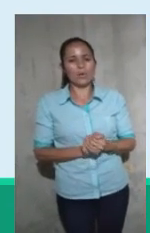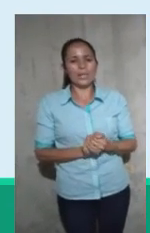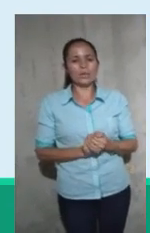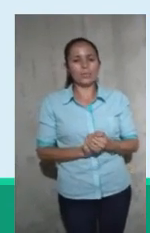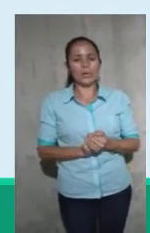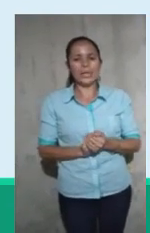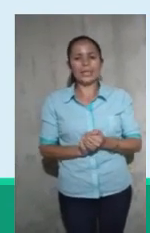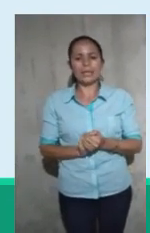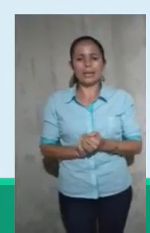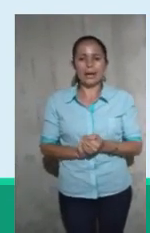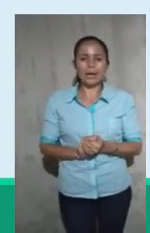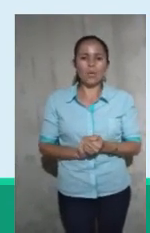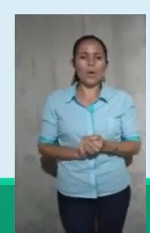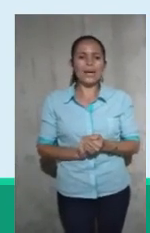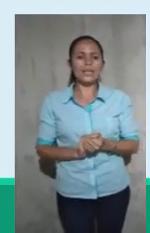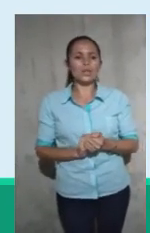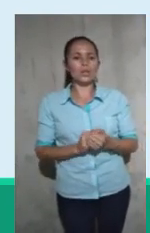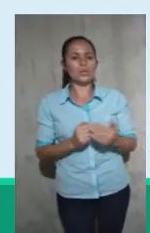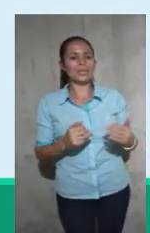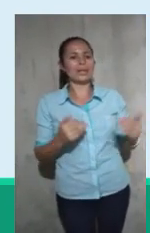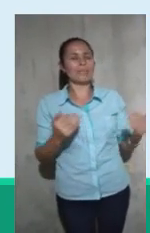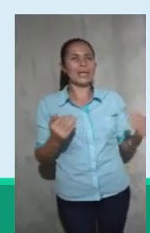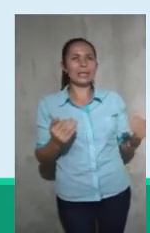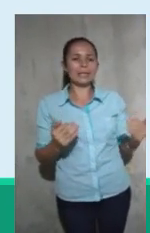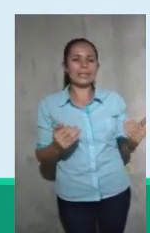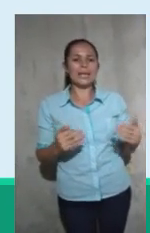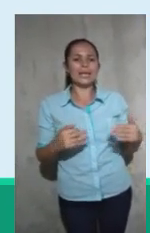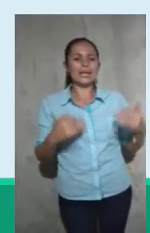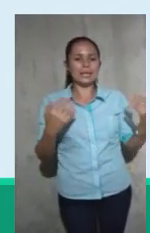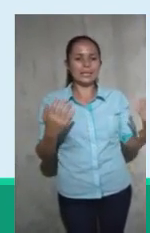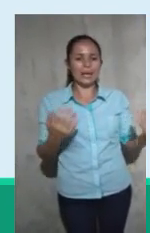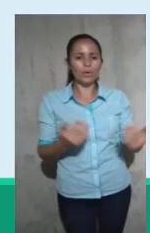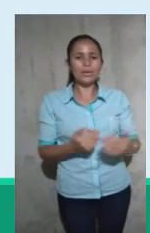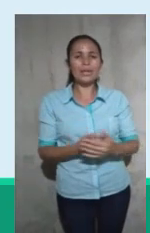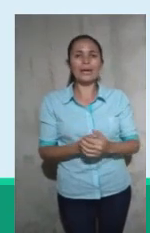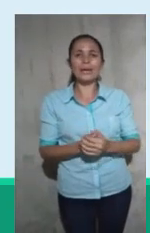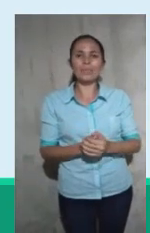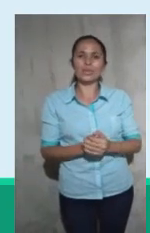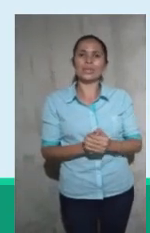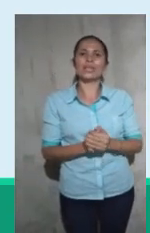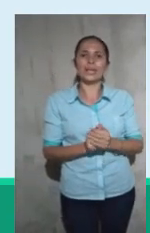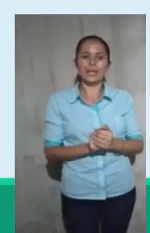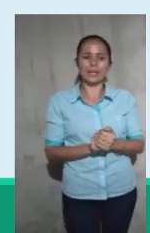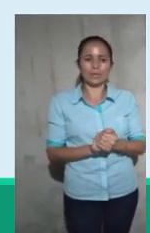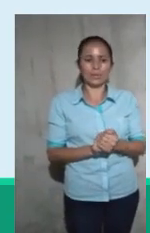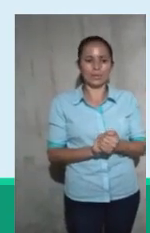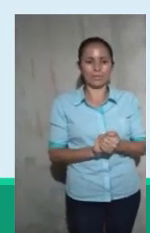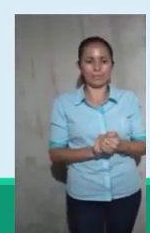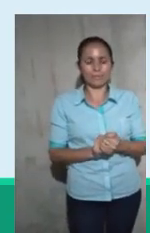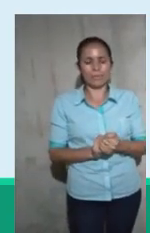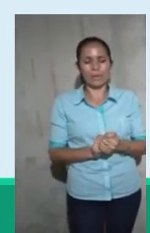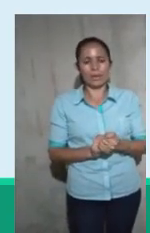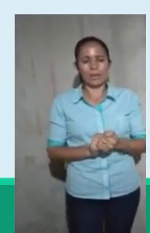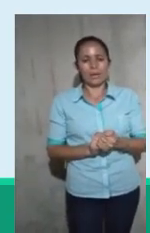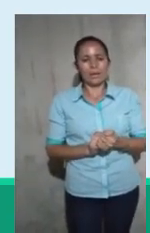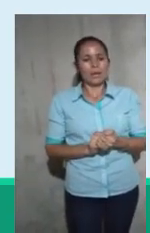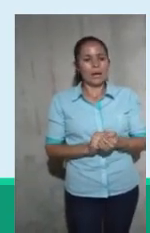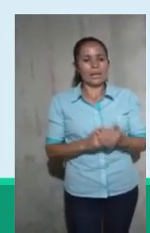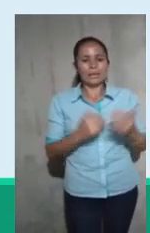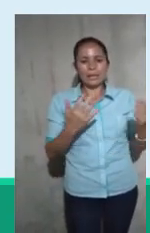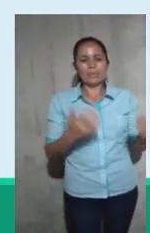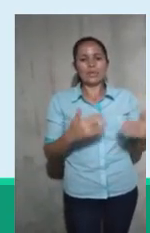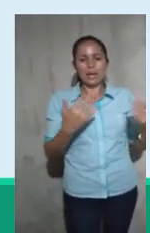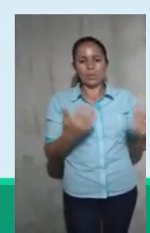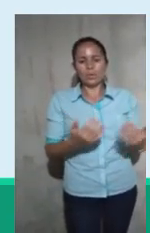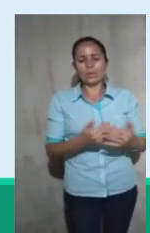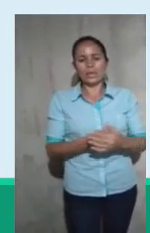Los valores nos pueden indicar cuáles son nuestras metas y hacia dónde queremos dirigirnos.